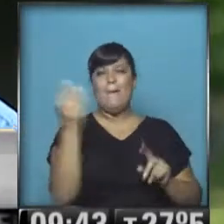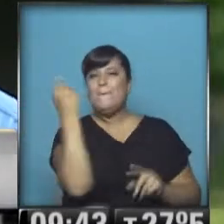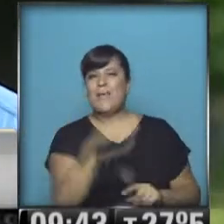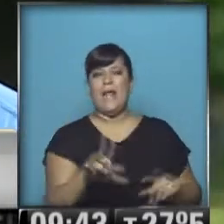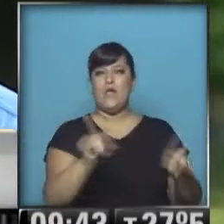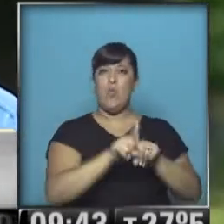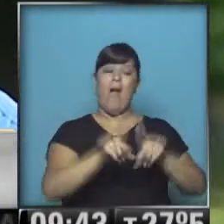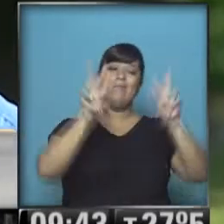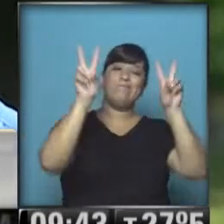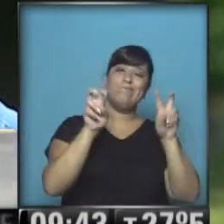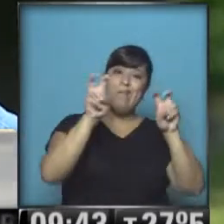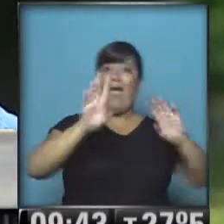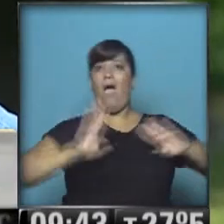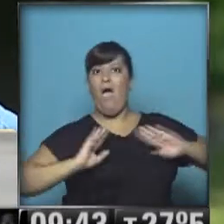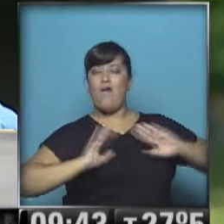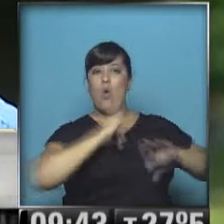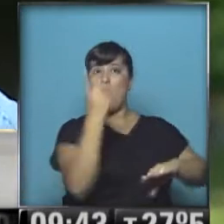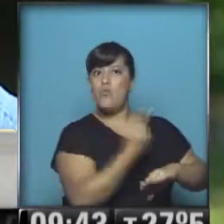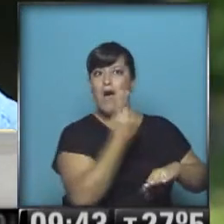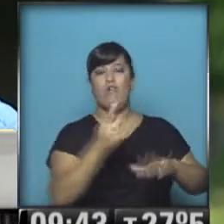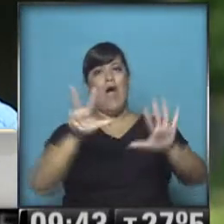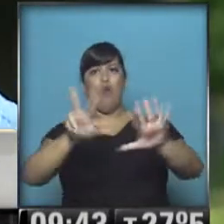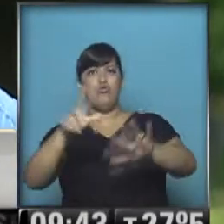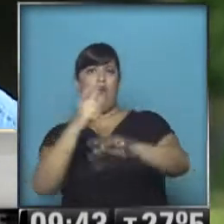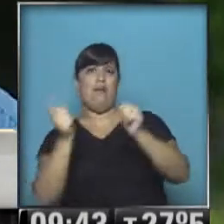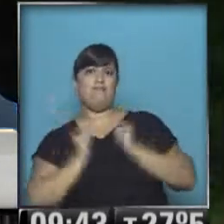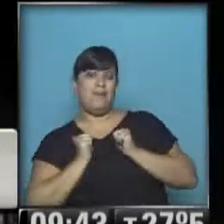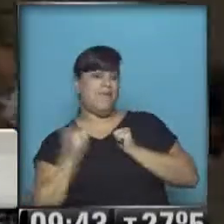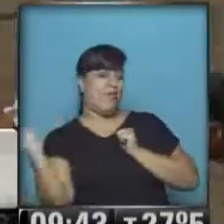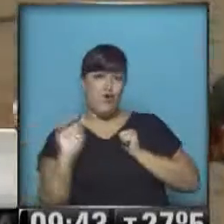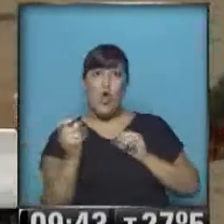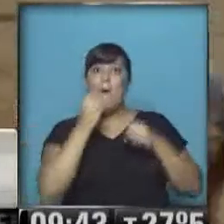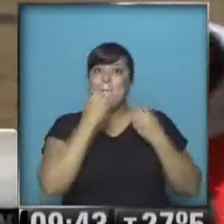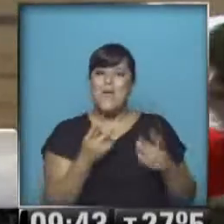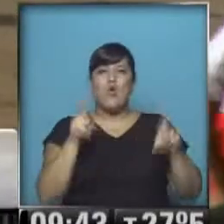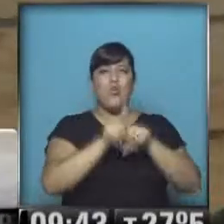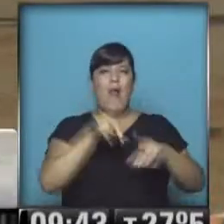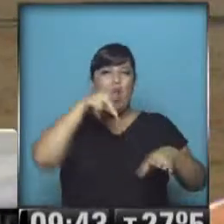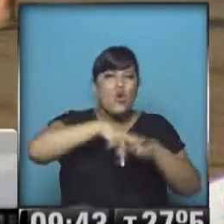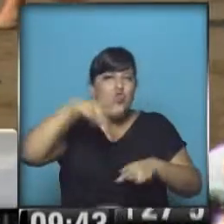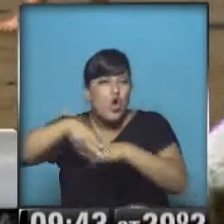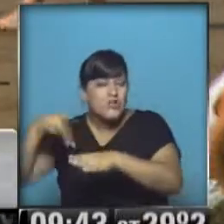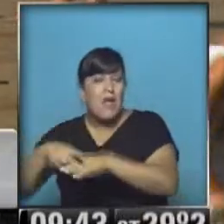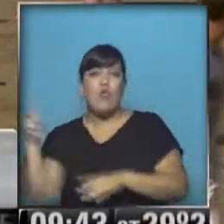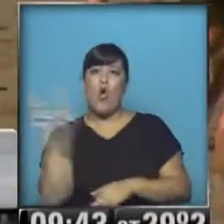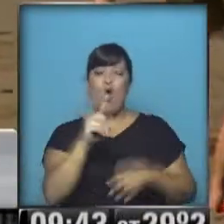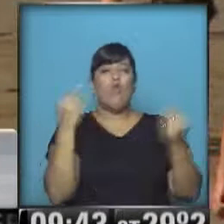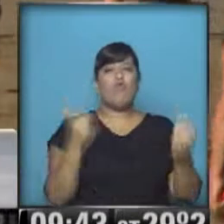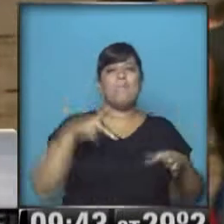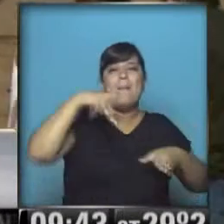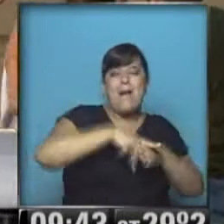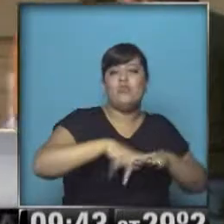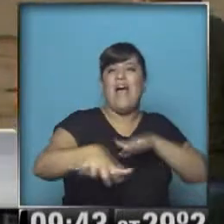esa supuesta actividad que uno hace en esa hora. Por eso es que lo más conveniente es o fraccionarlo o hacer lo que se llaman pausas